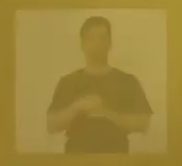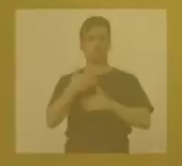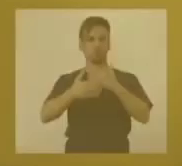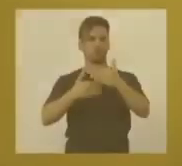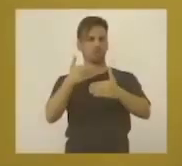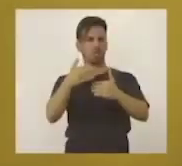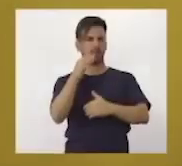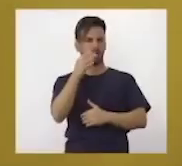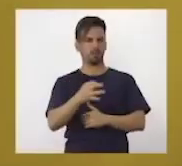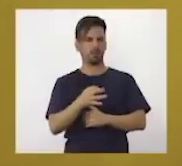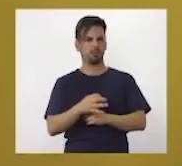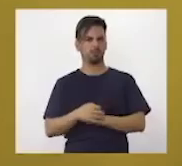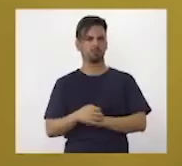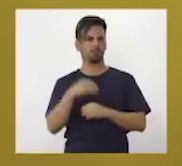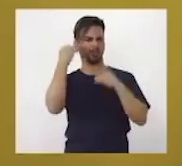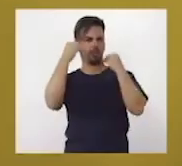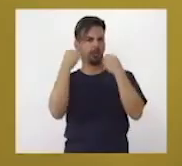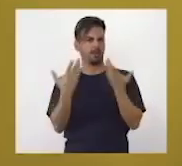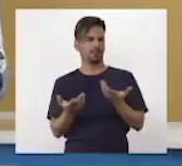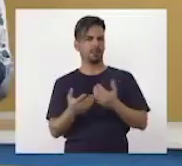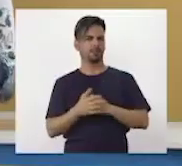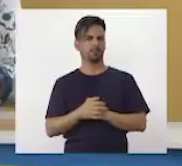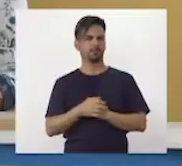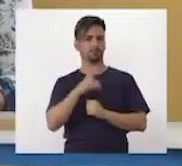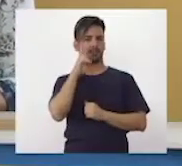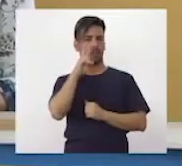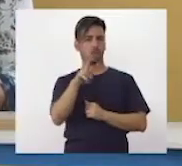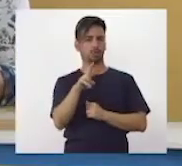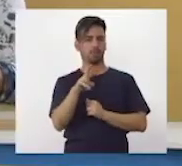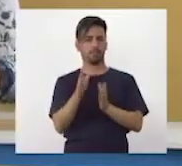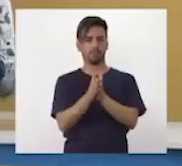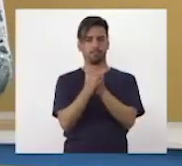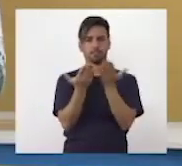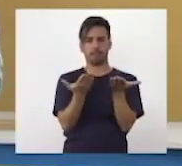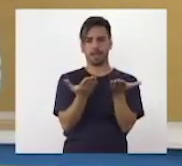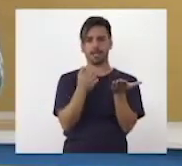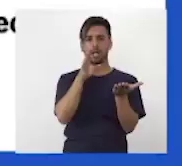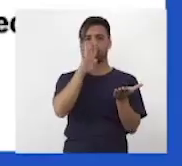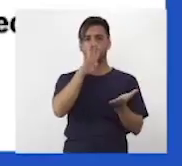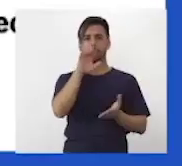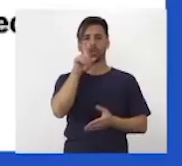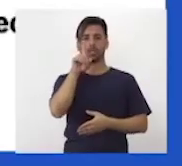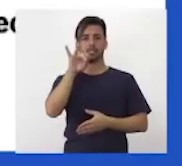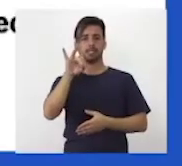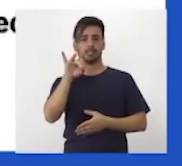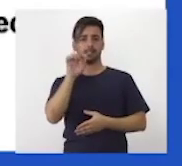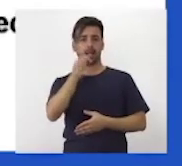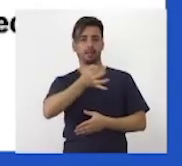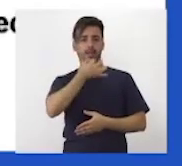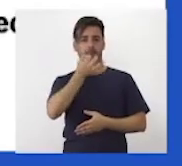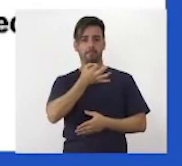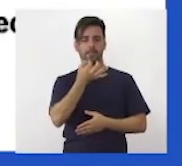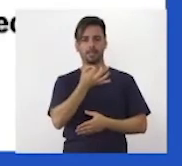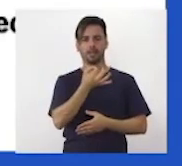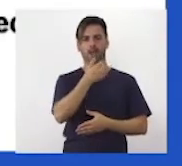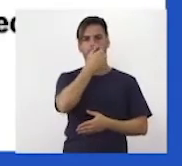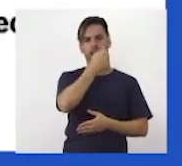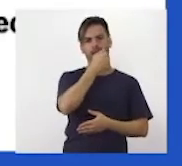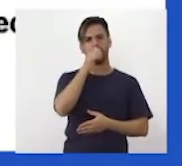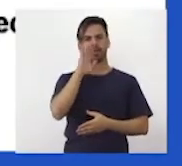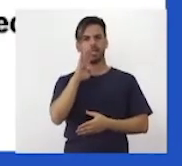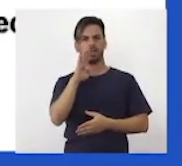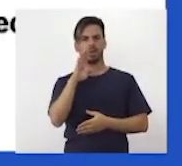En la página 417 se hace referencia a que si A y B son las longitudes de las bases de